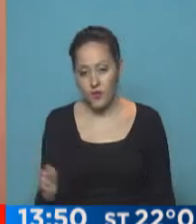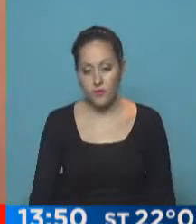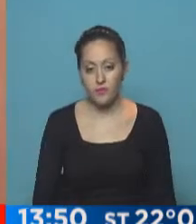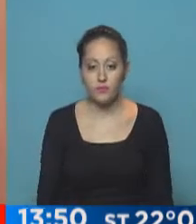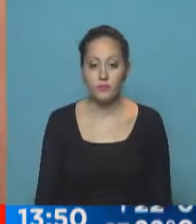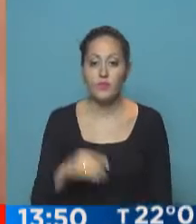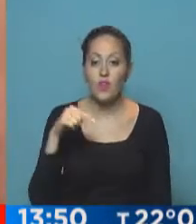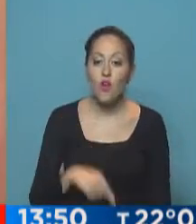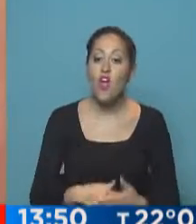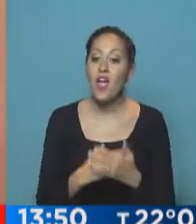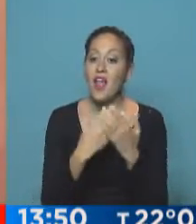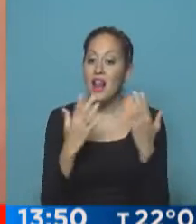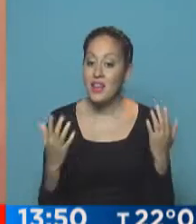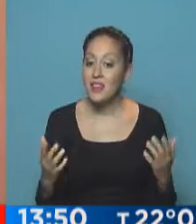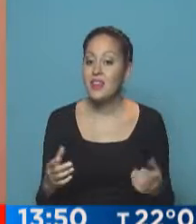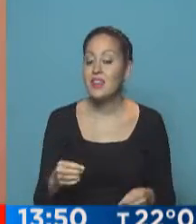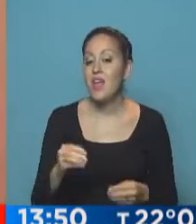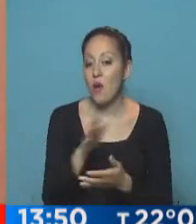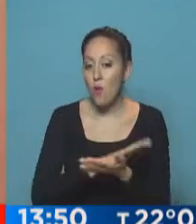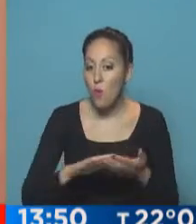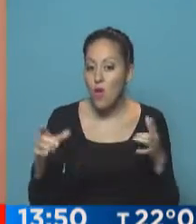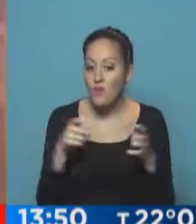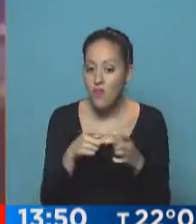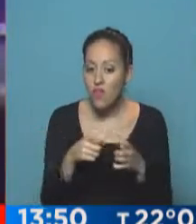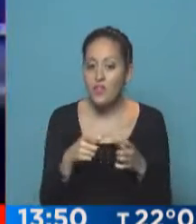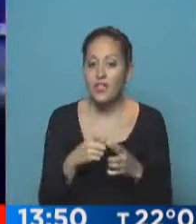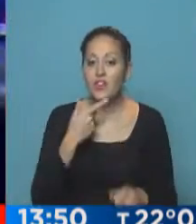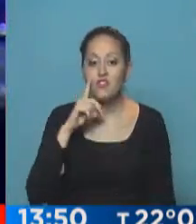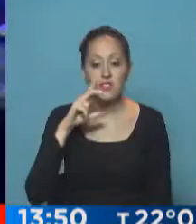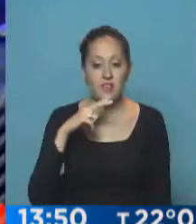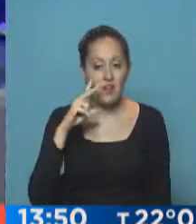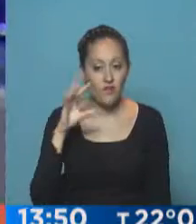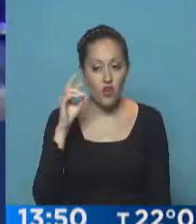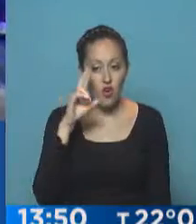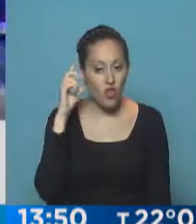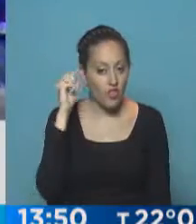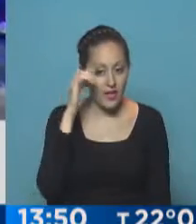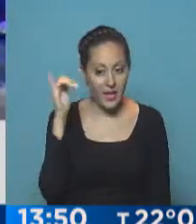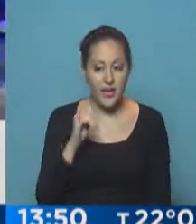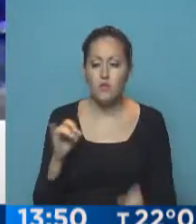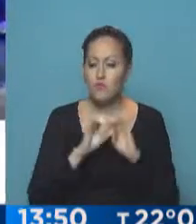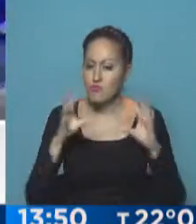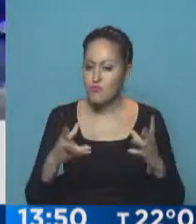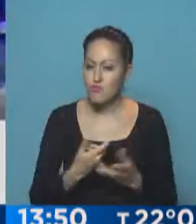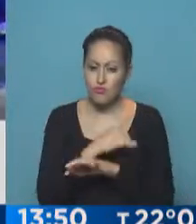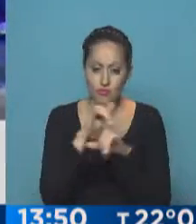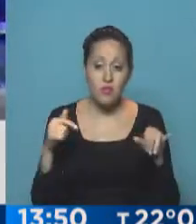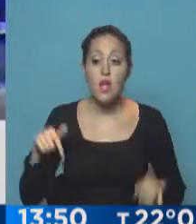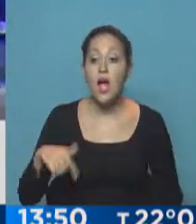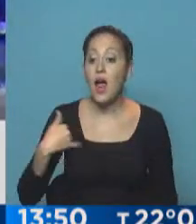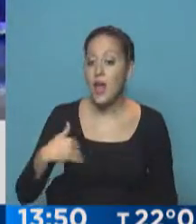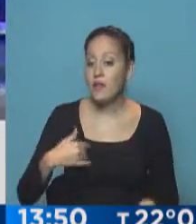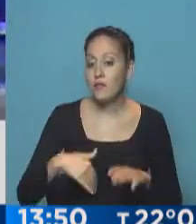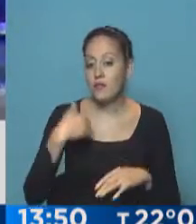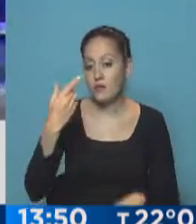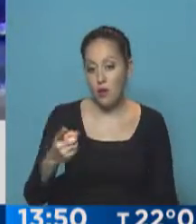Hoy es el día del lanzamiento de Amoríos, el nuevo disco de Silvio Rodríguez, lanzamiento mundial aquí en la Argentina, estará disponible dentro de un mes, el